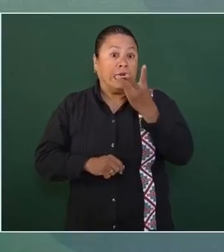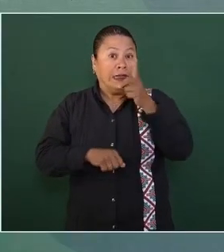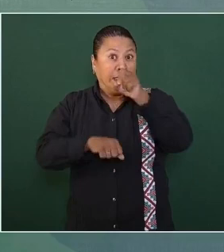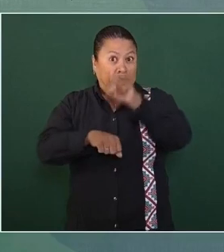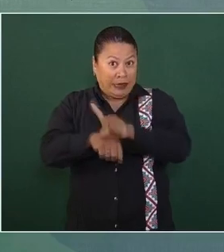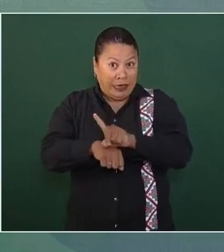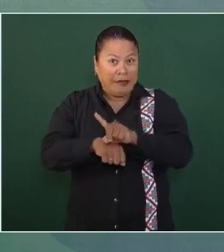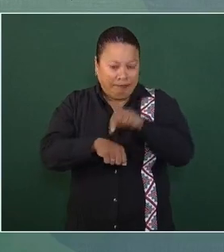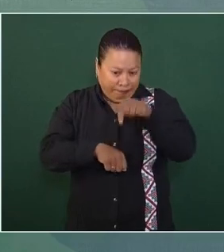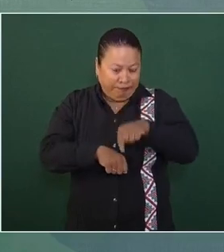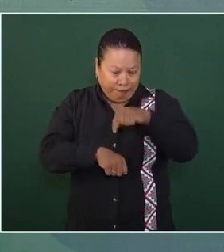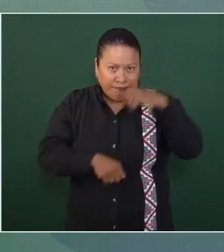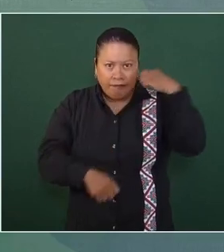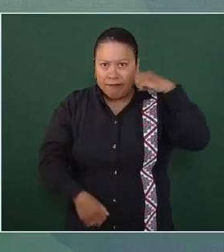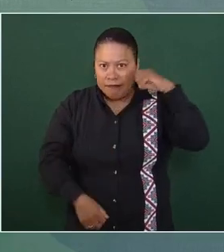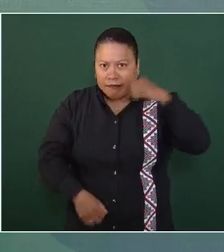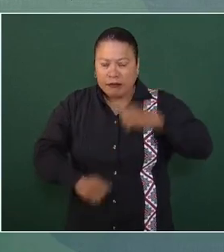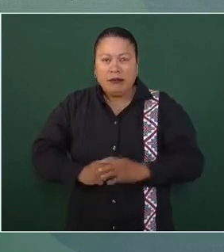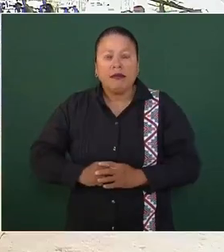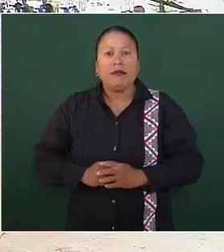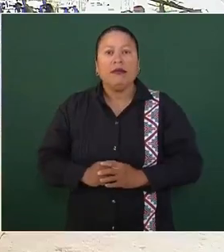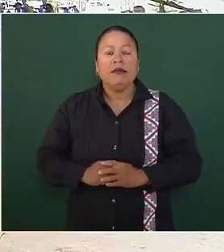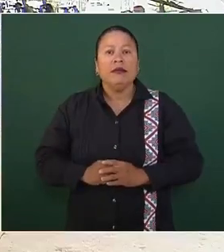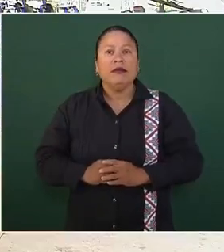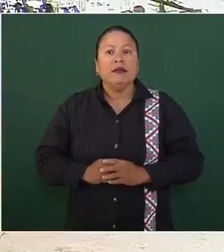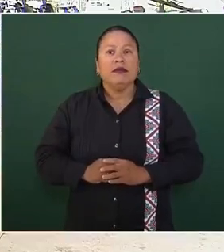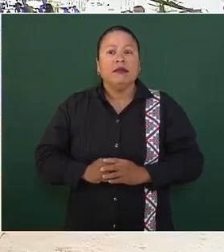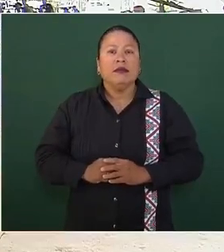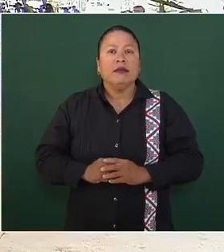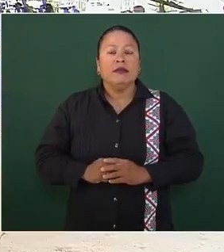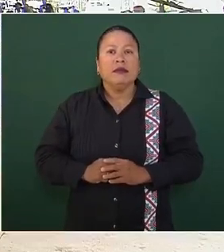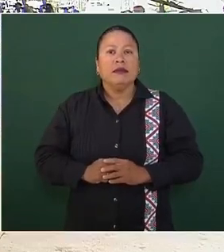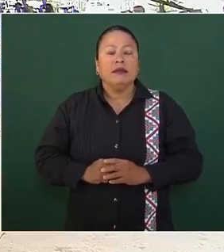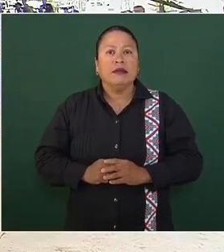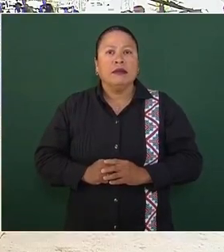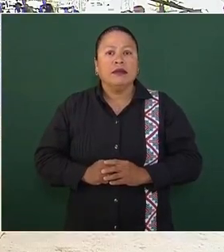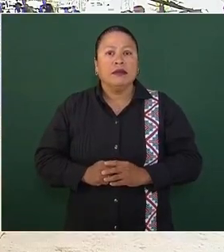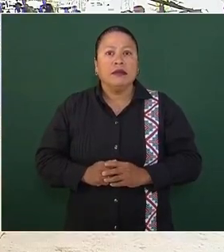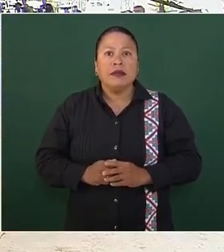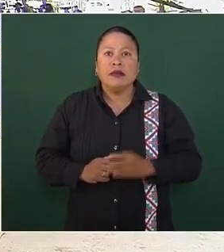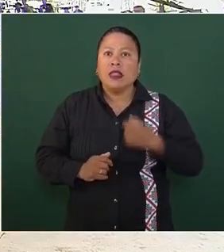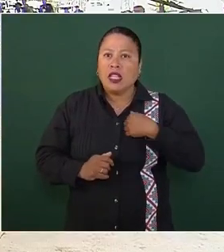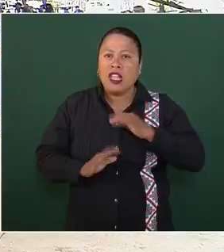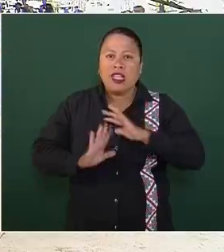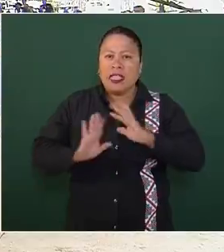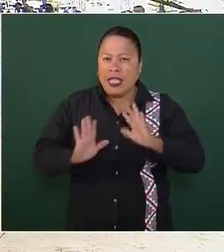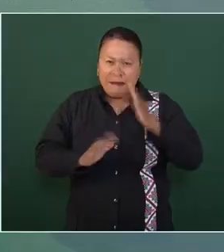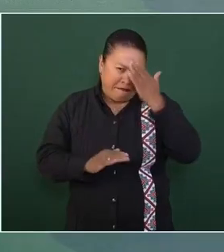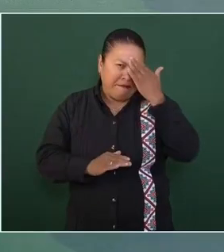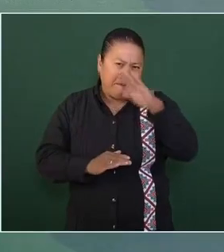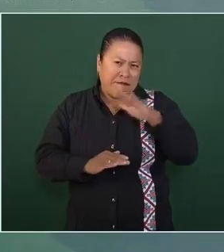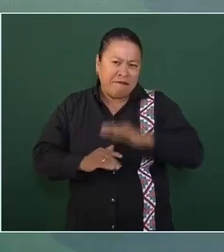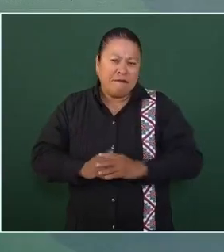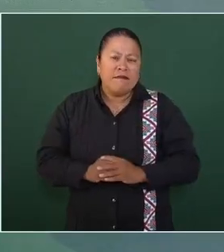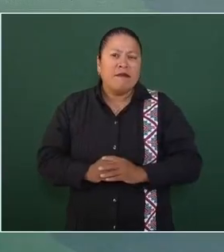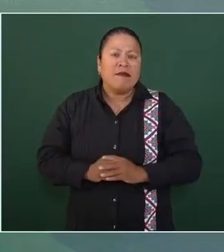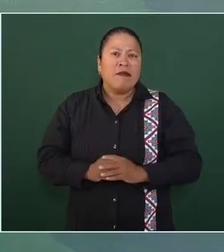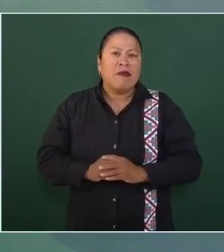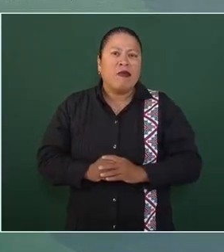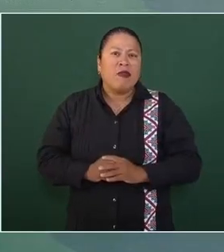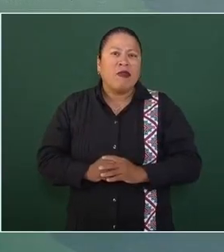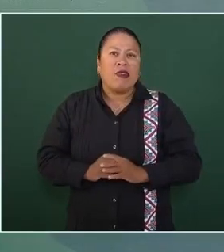por Oaxaca ya estoy abonado a